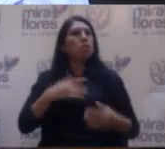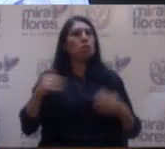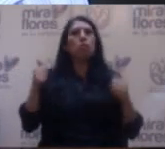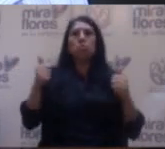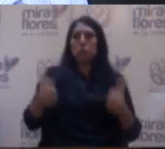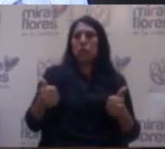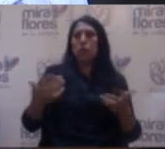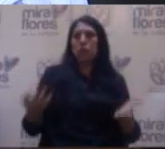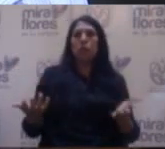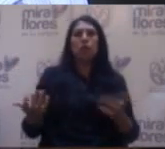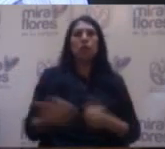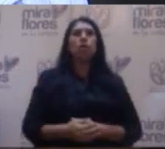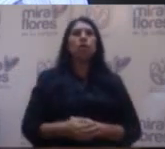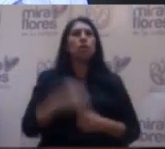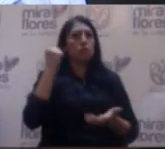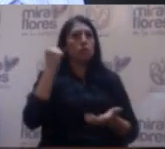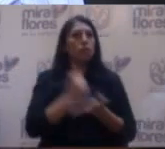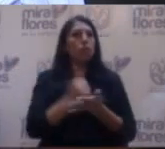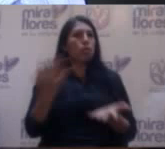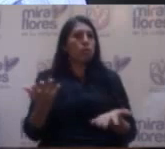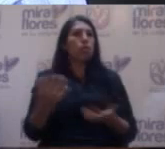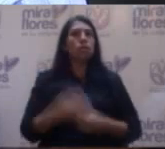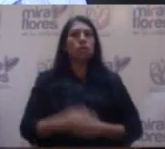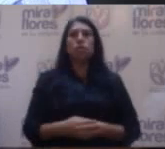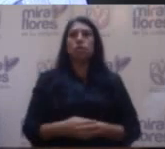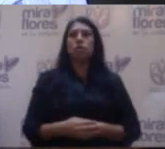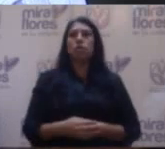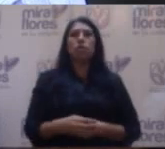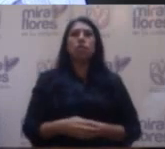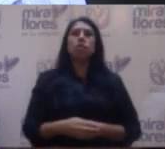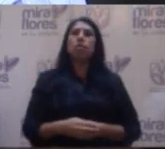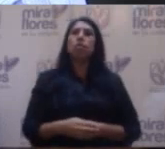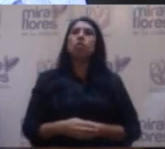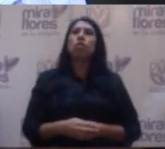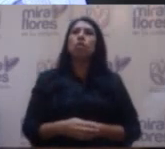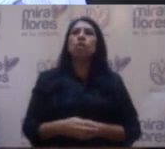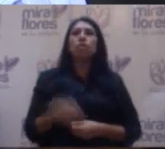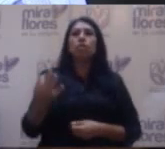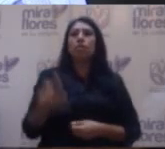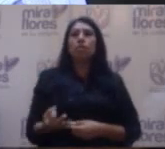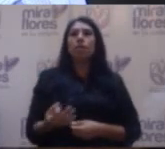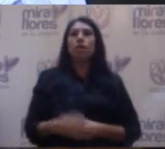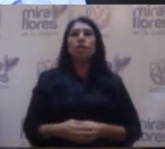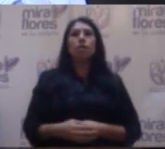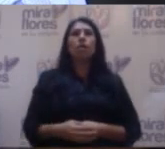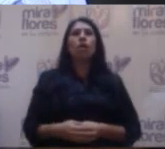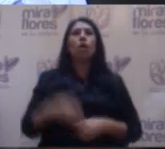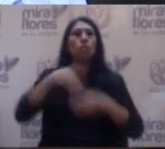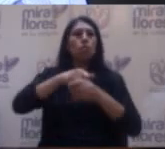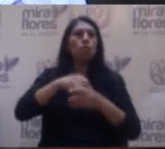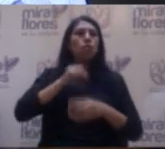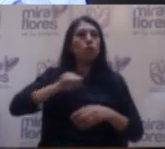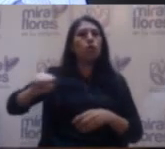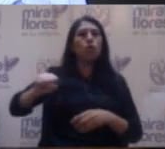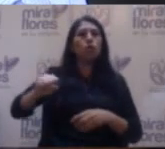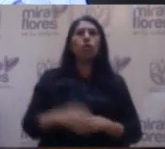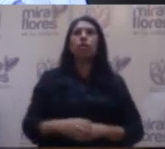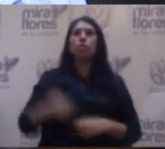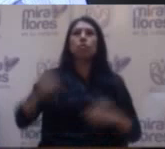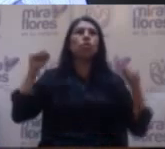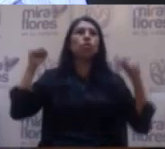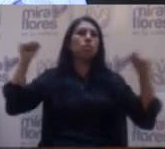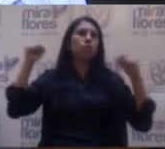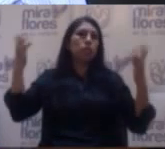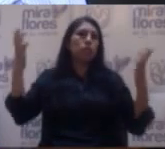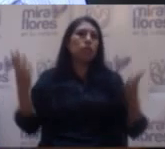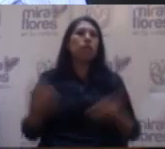ahora, y que no es esa la realidad. En mi voto en contra es un voto de protesta. Es un voto de protesta